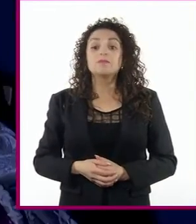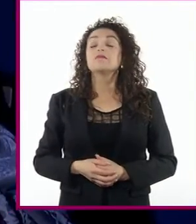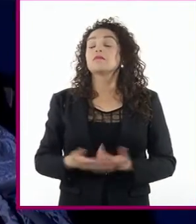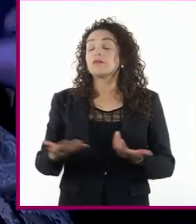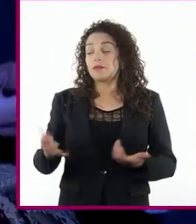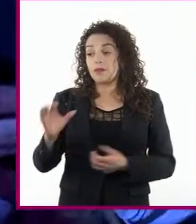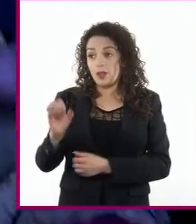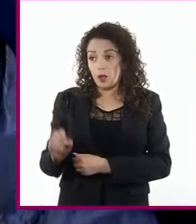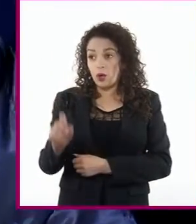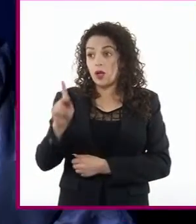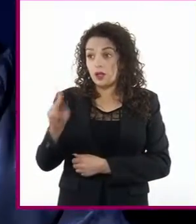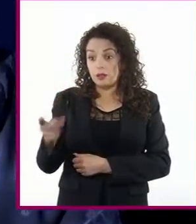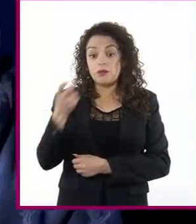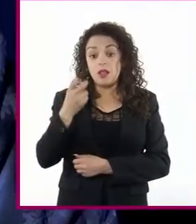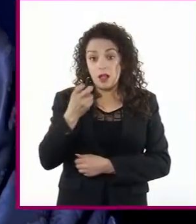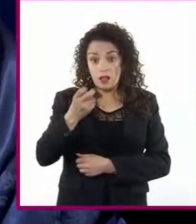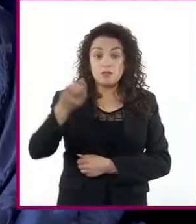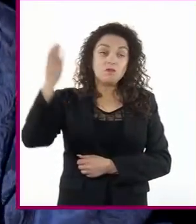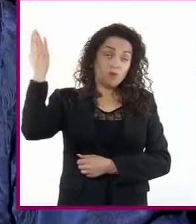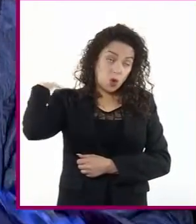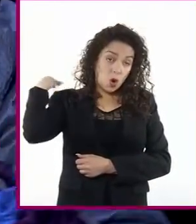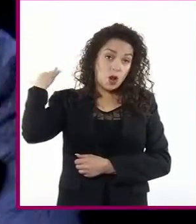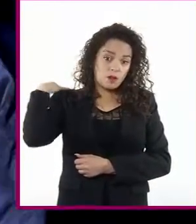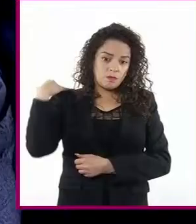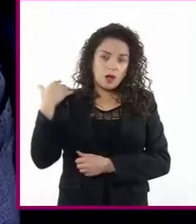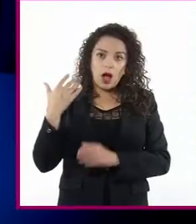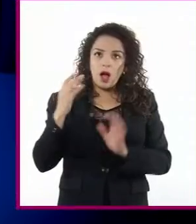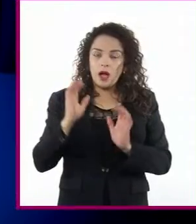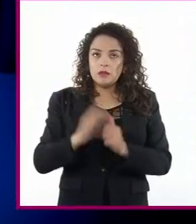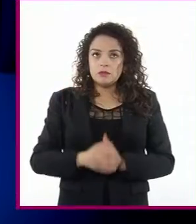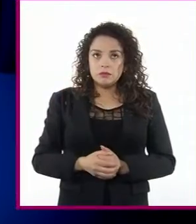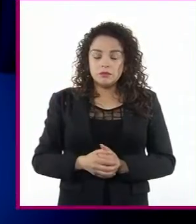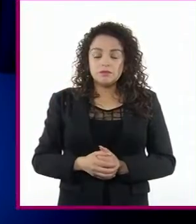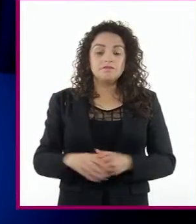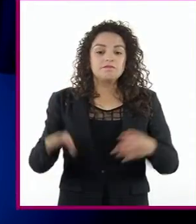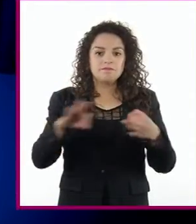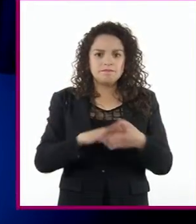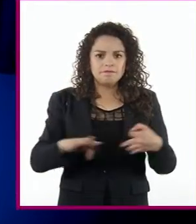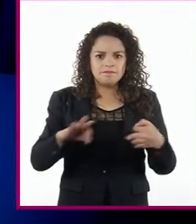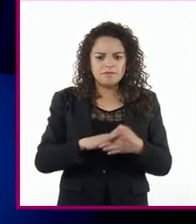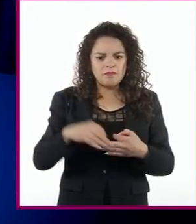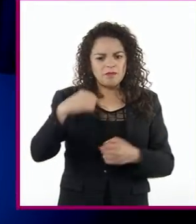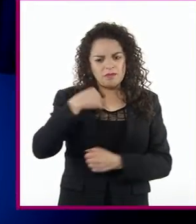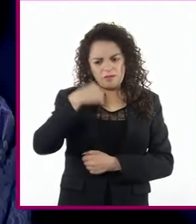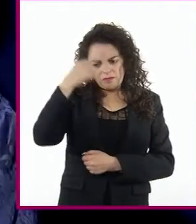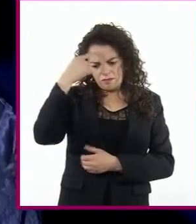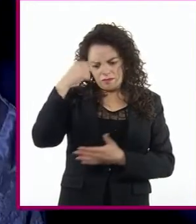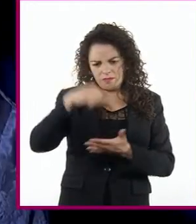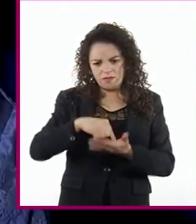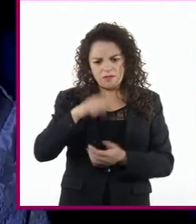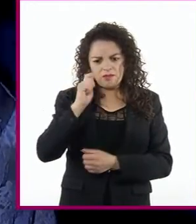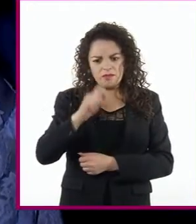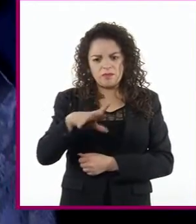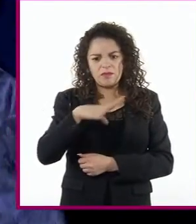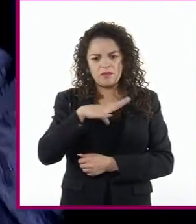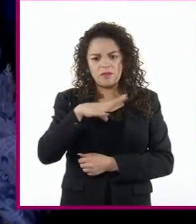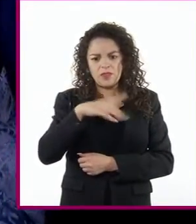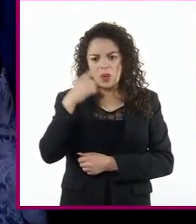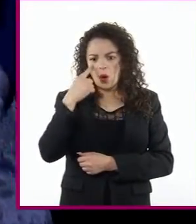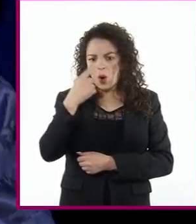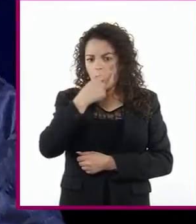Justamente, el pulmón. Ay, no me diga. Con frecuencia se me figura que tengo un velo ante los